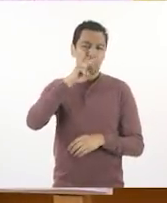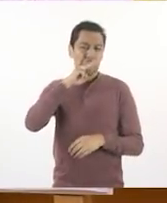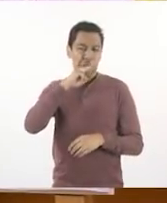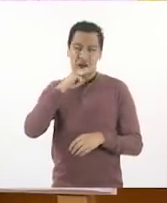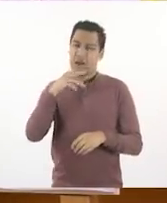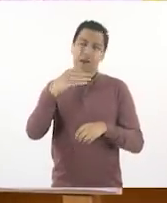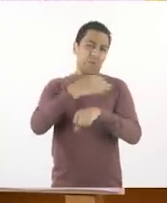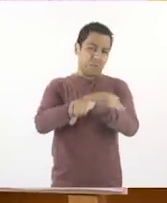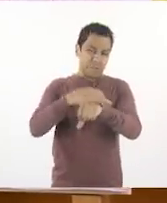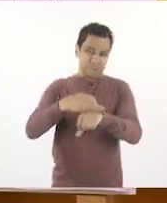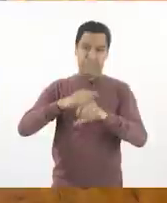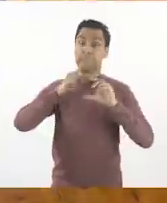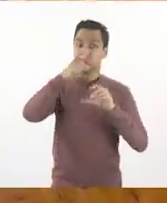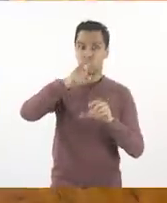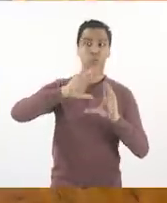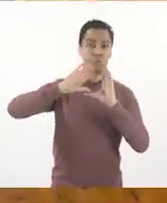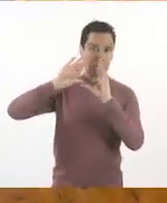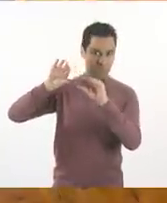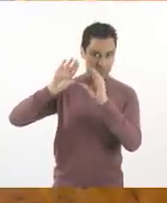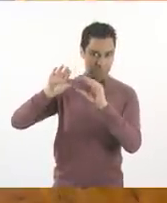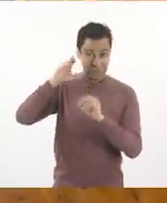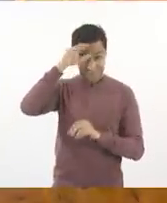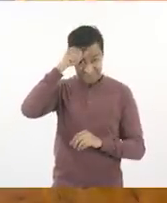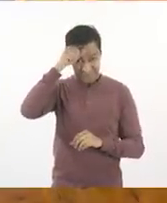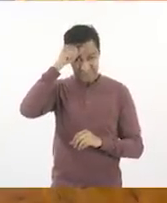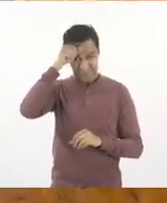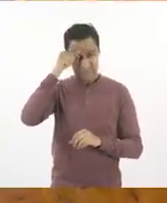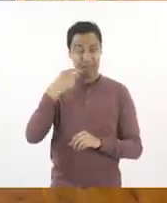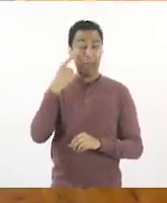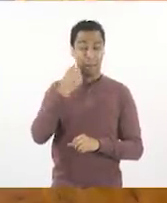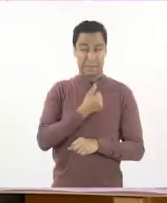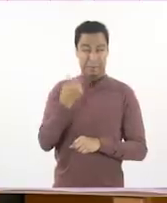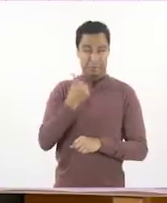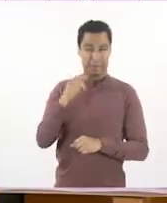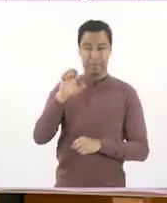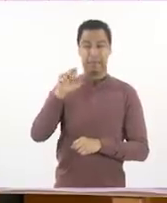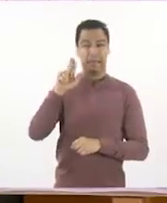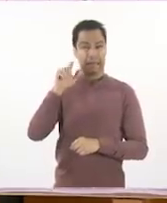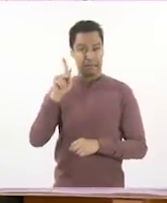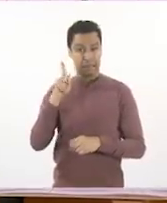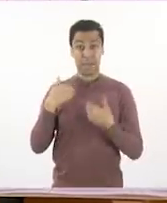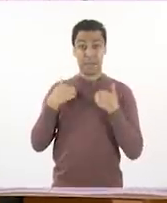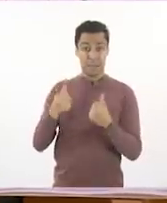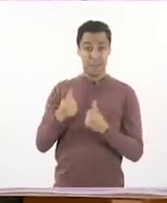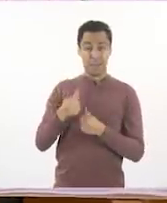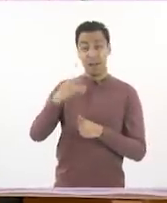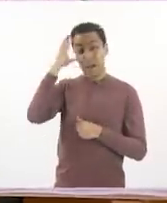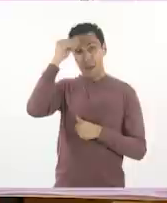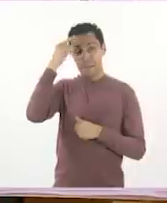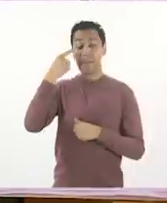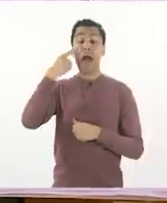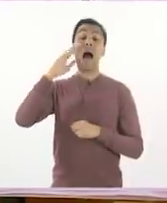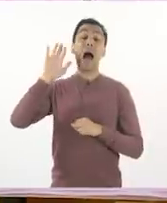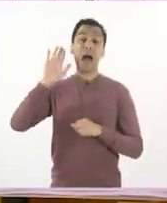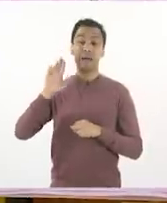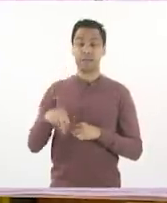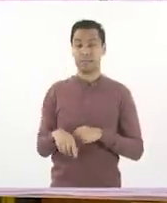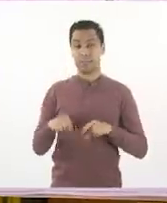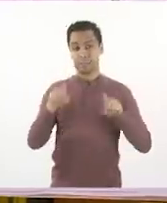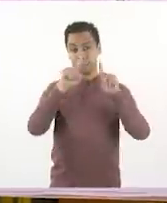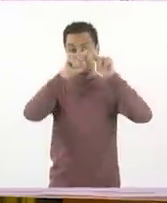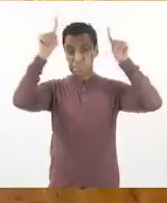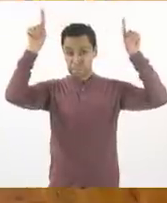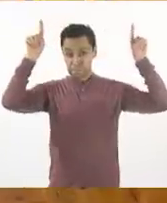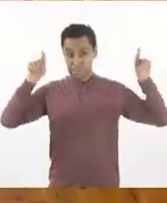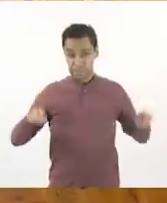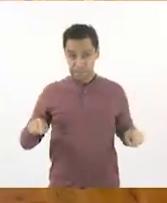familiares. Pero para ver si Eric entendió y aprendió lo que le enseñamos, vamos a pedirle que anote en el